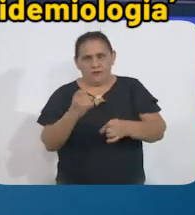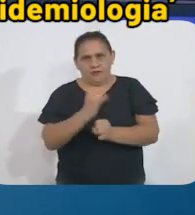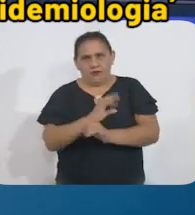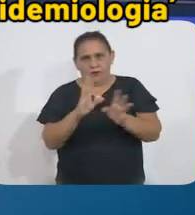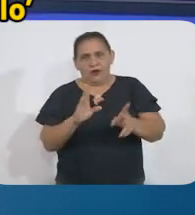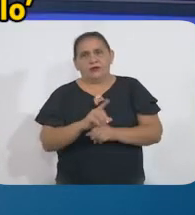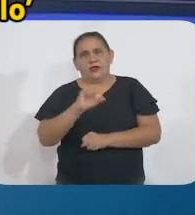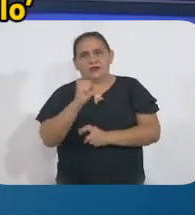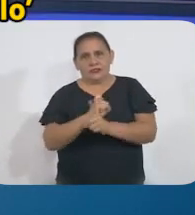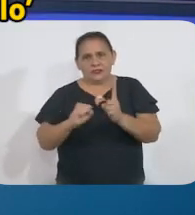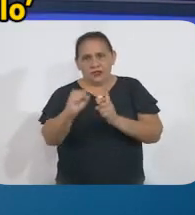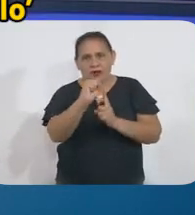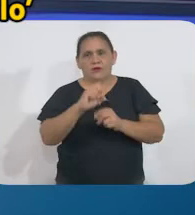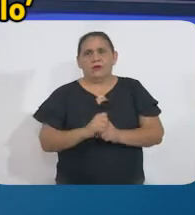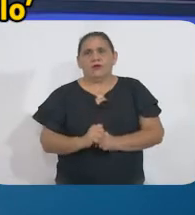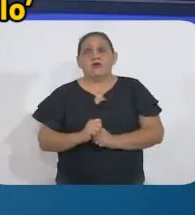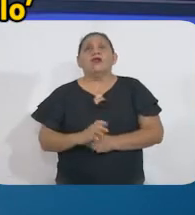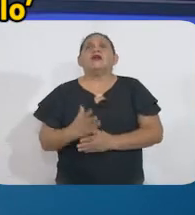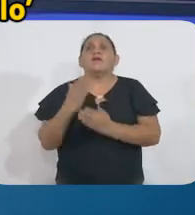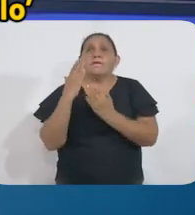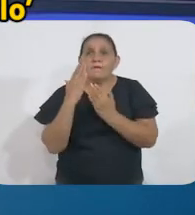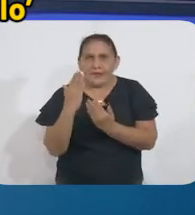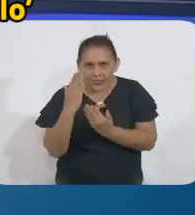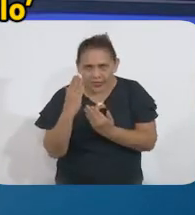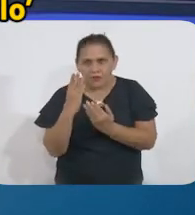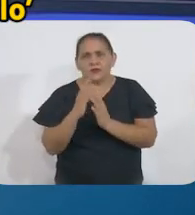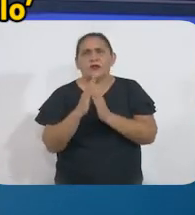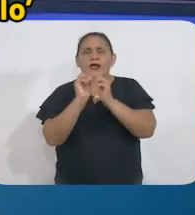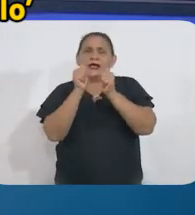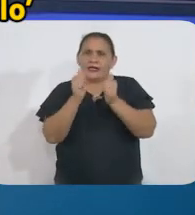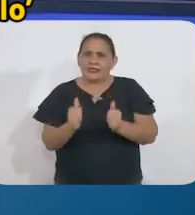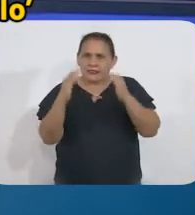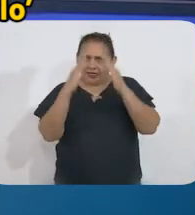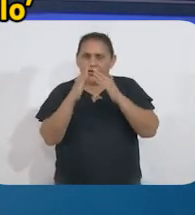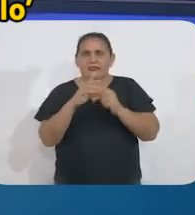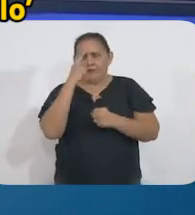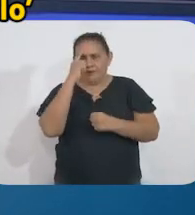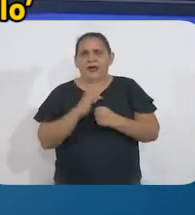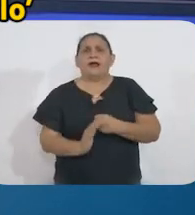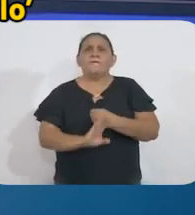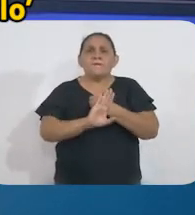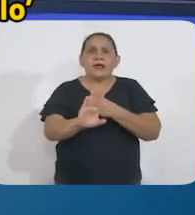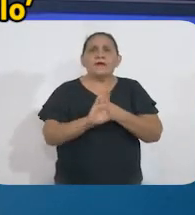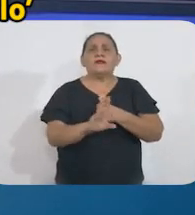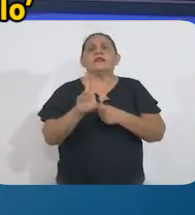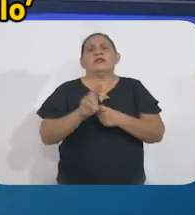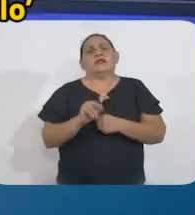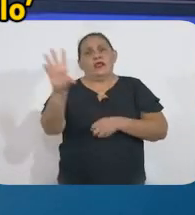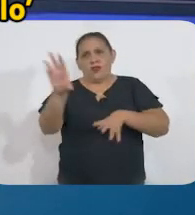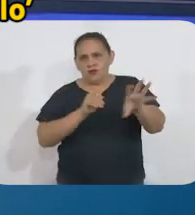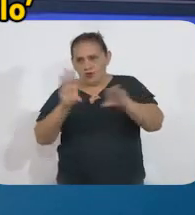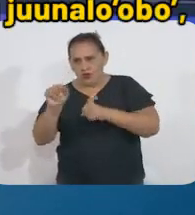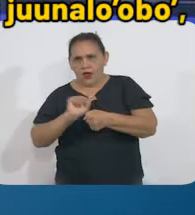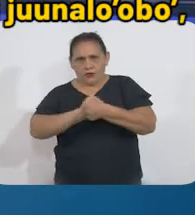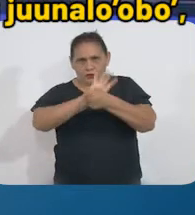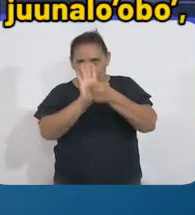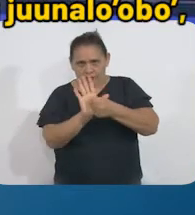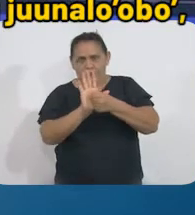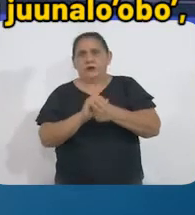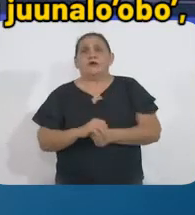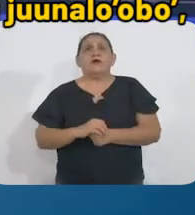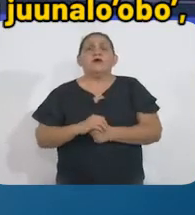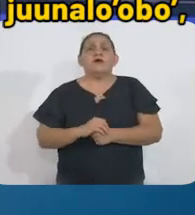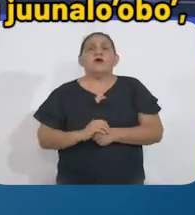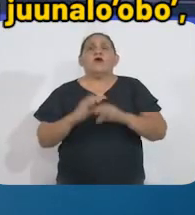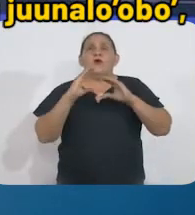Epidemiología. Los exhortamos a quedarse en casa, así ayudan a prevenir y controlar el contagio del coronavirus COVID-19.